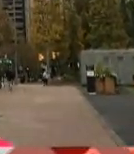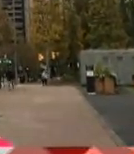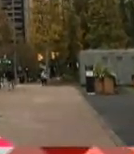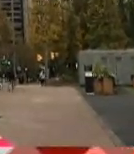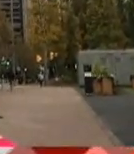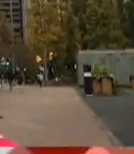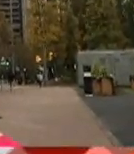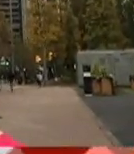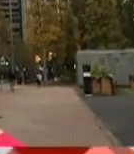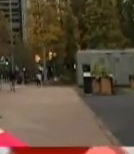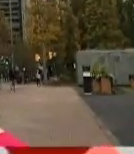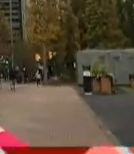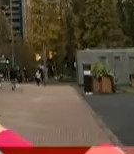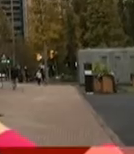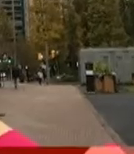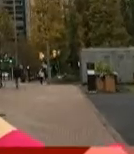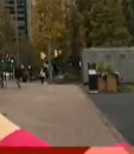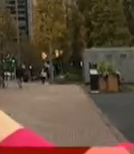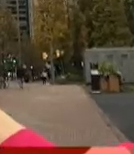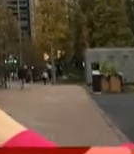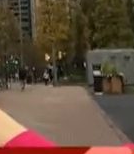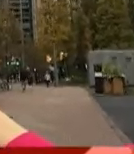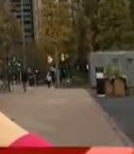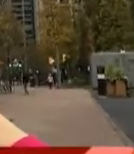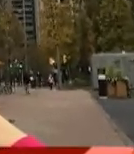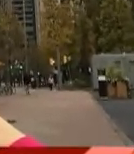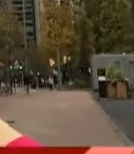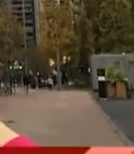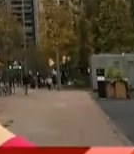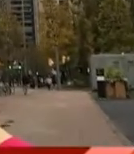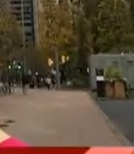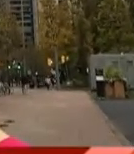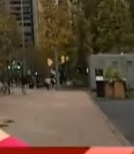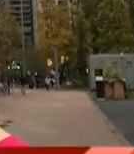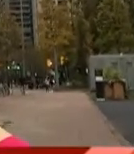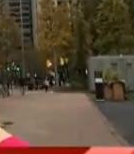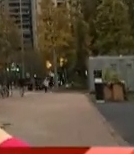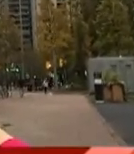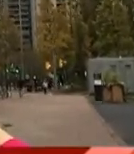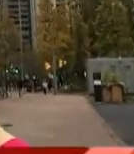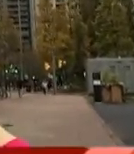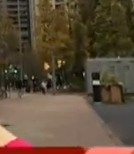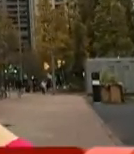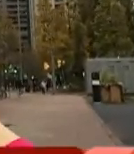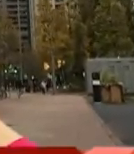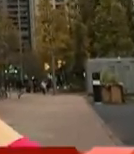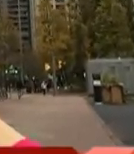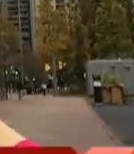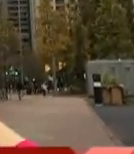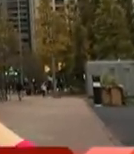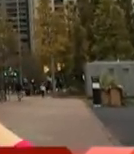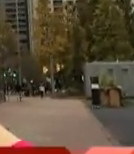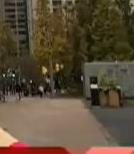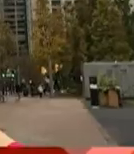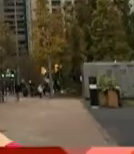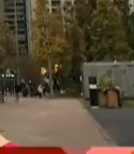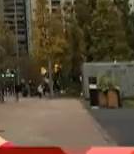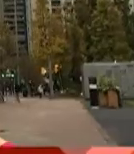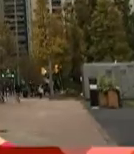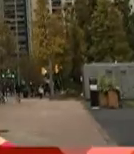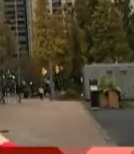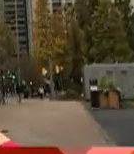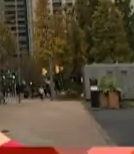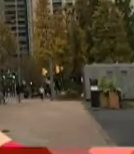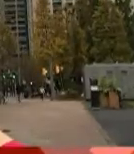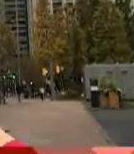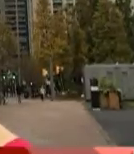que entonces sí hay interés y a donde hemos ido, de veras que hay interés de conocer